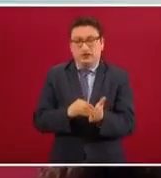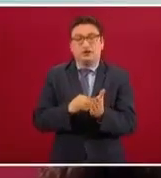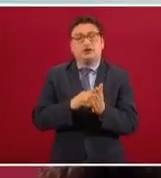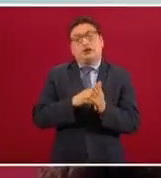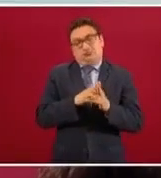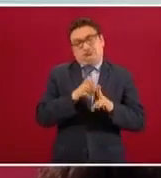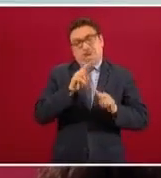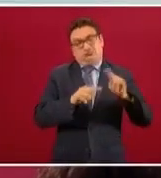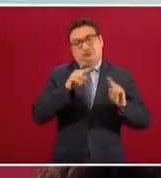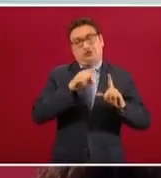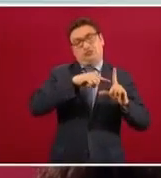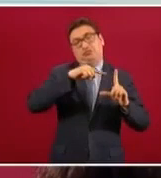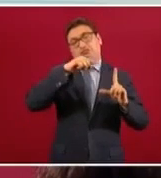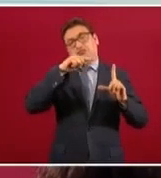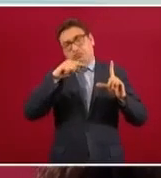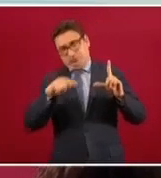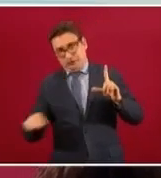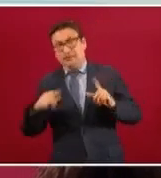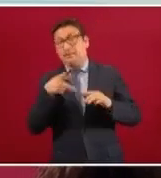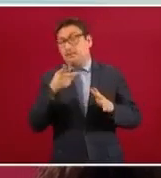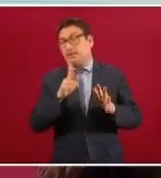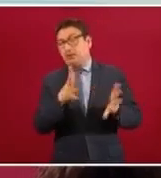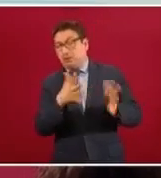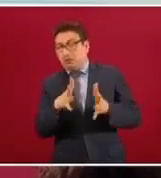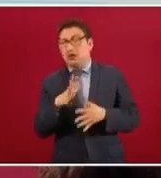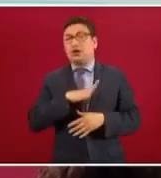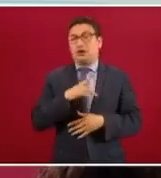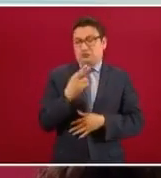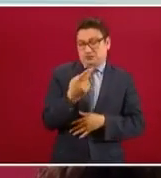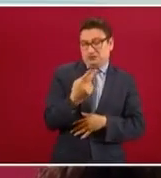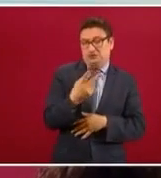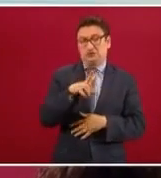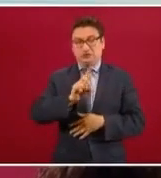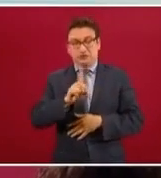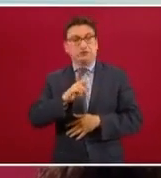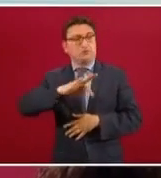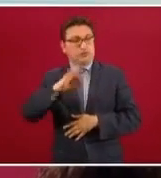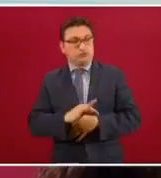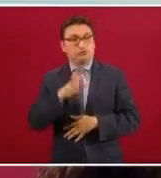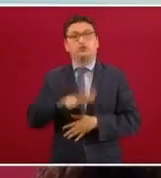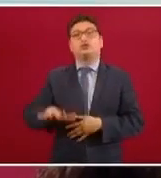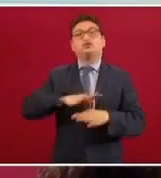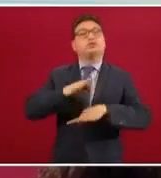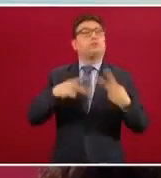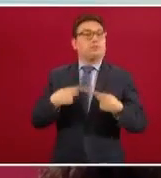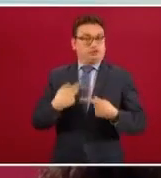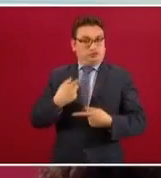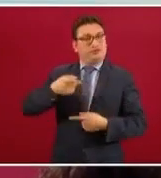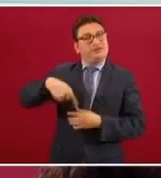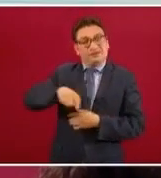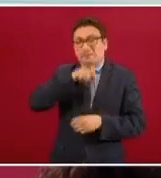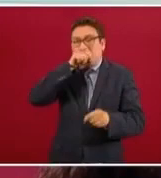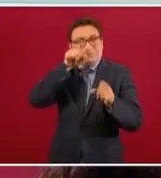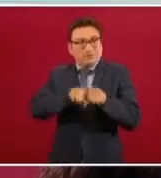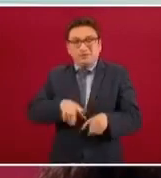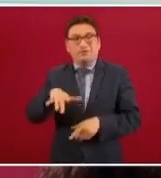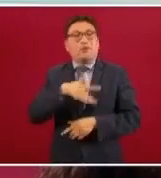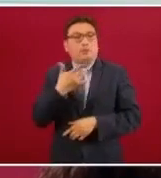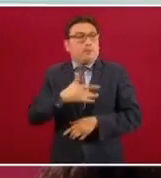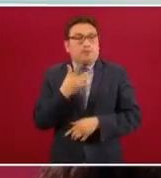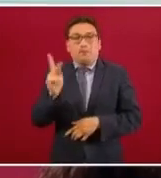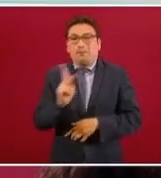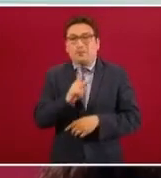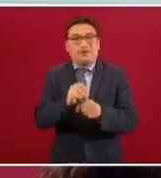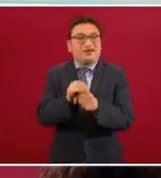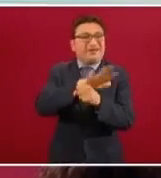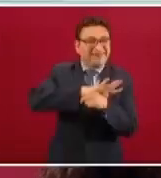declive, pero todavía tenemos cerca de 25 a 30% de las personas con los mismos síntomas de COVID